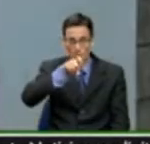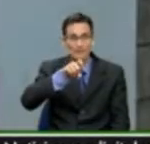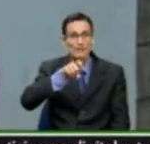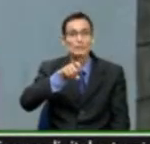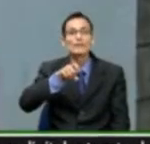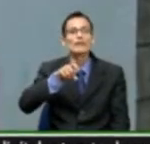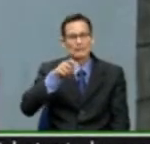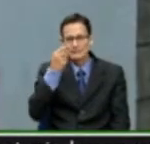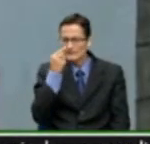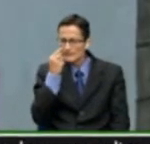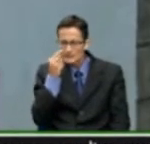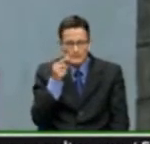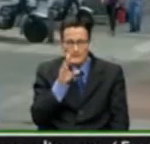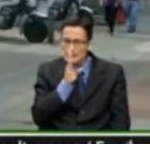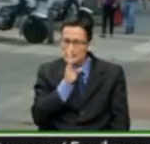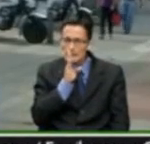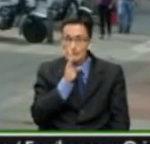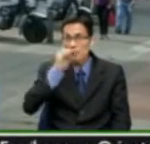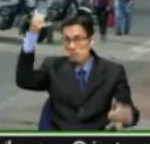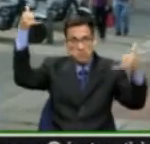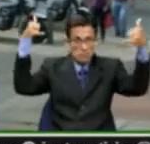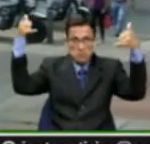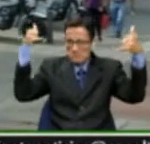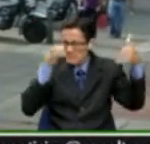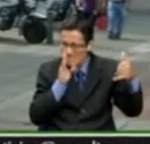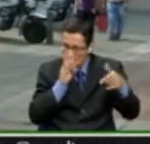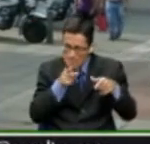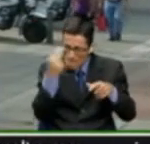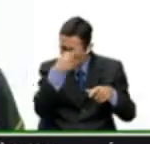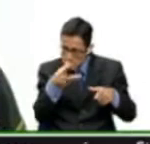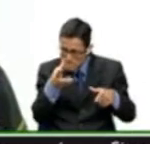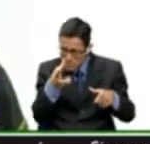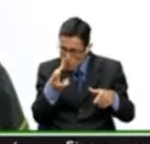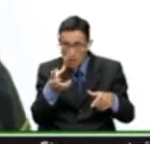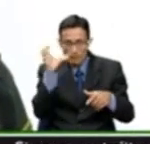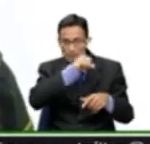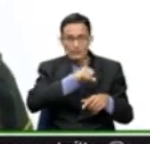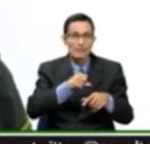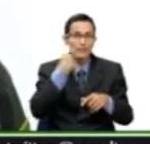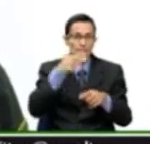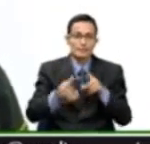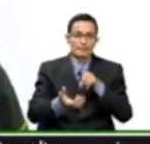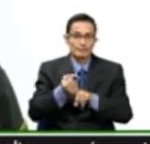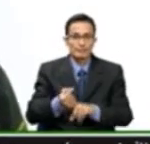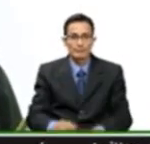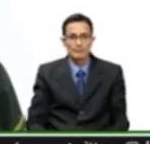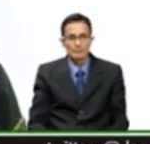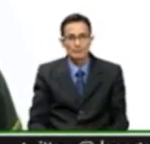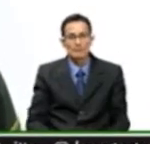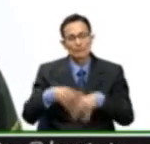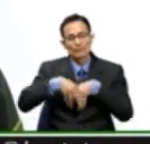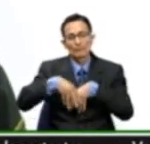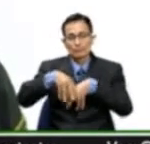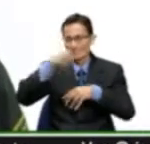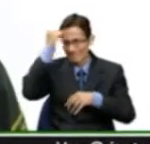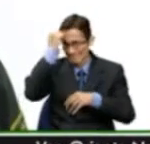los sujetos que atentaron contra la infraestructura de bancos y establecimientos comerciales. Los marchantes, los docentes y los